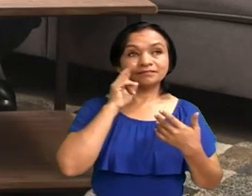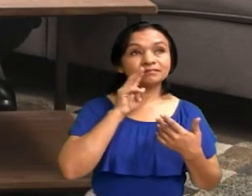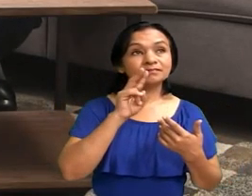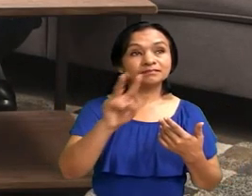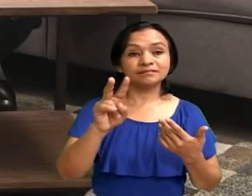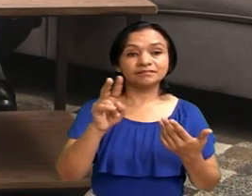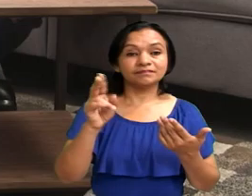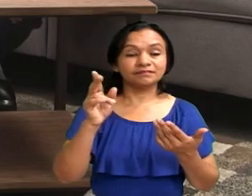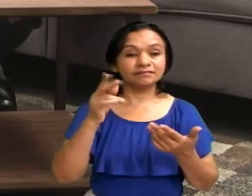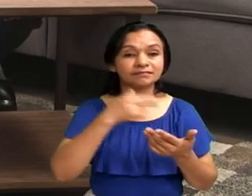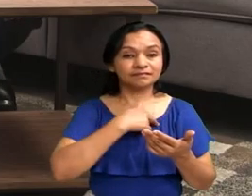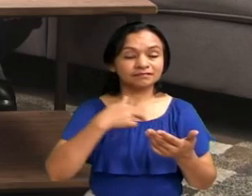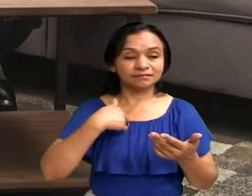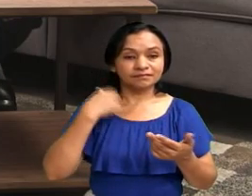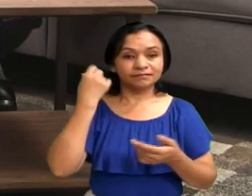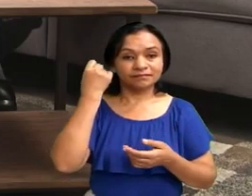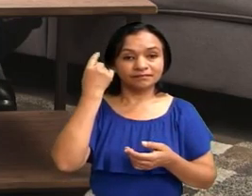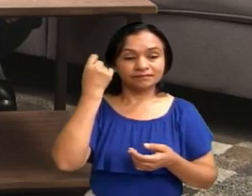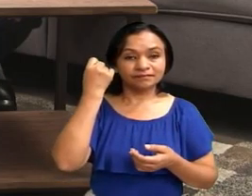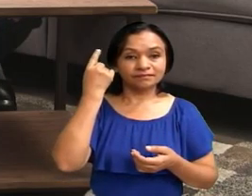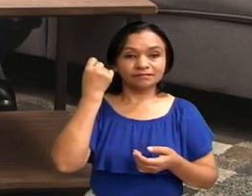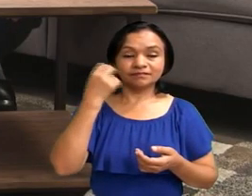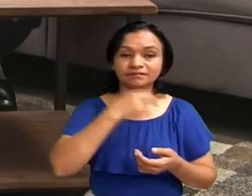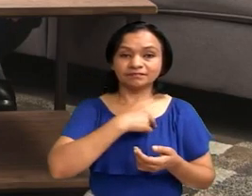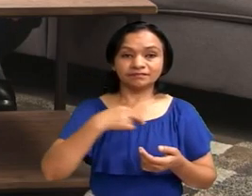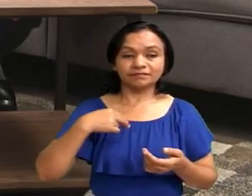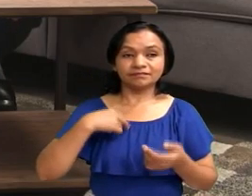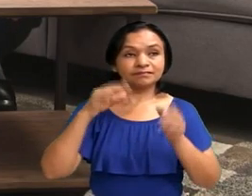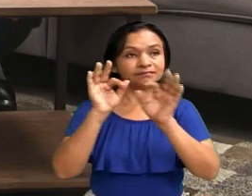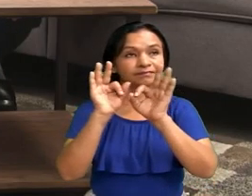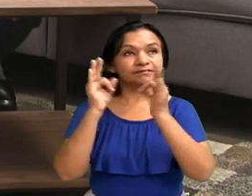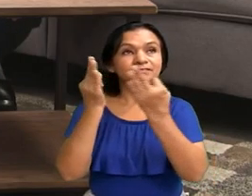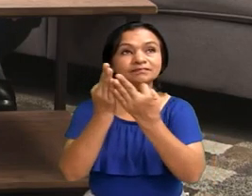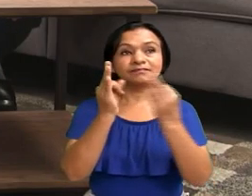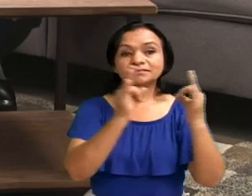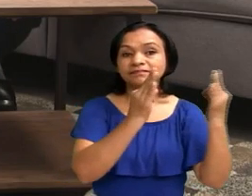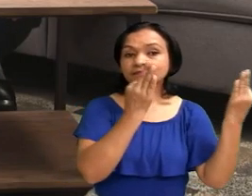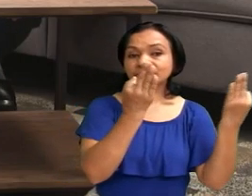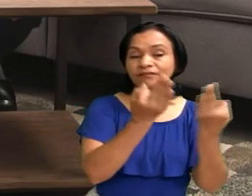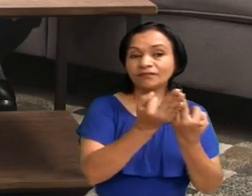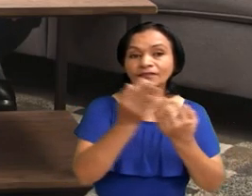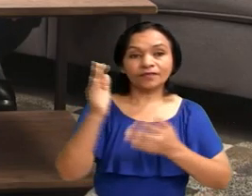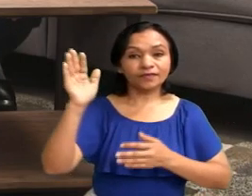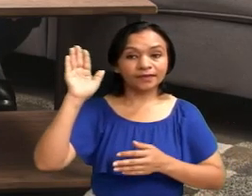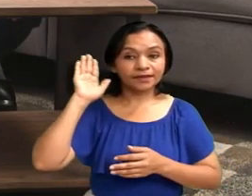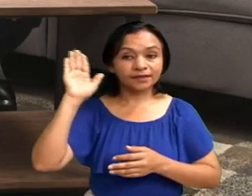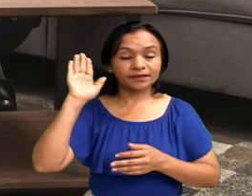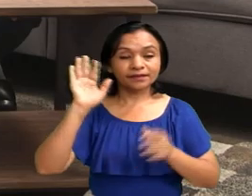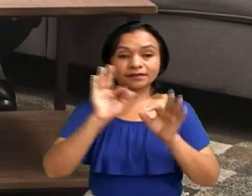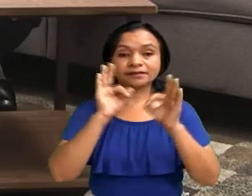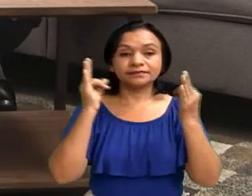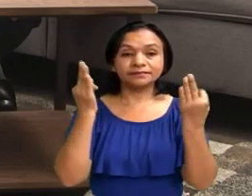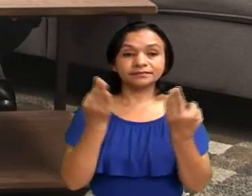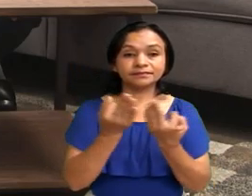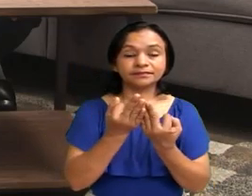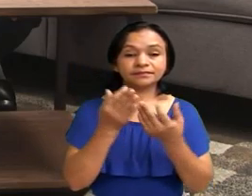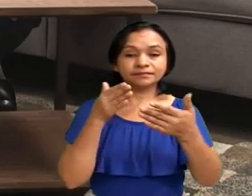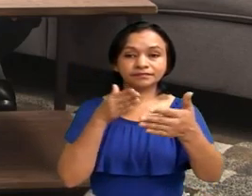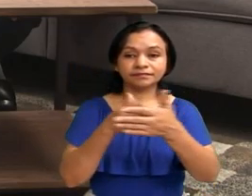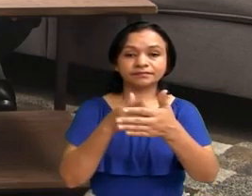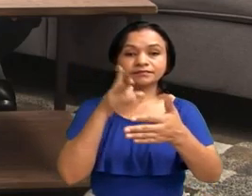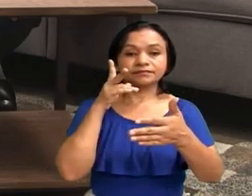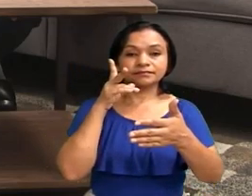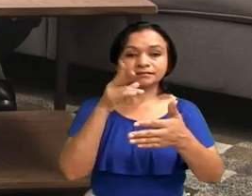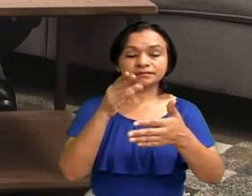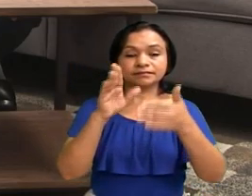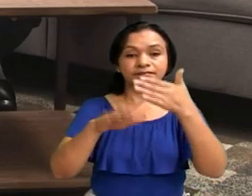hemos estado en ese proceso entendemos bastante esto. Y claro, las familias, ¿no? Porque en principio hay un compromiso con las familias, como usted bien lo plantea. Tenemos que hacer una pausa,